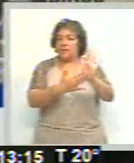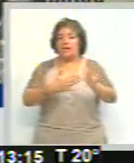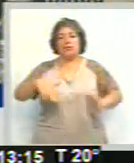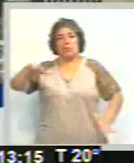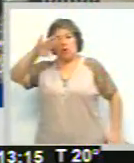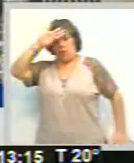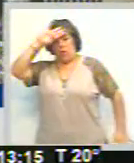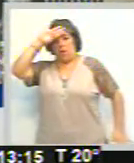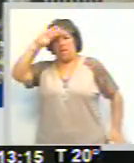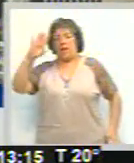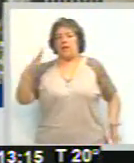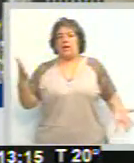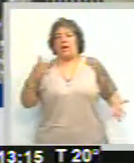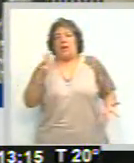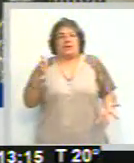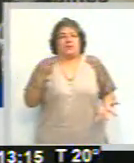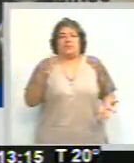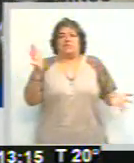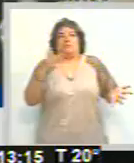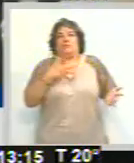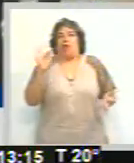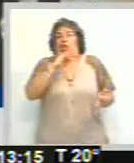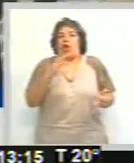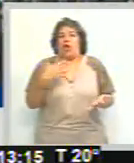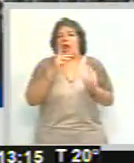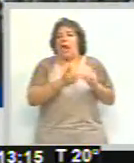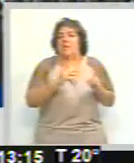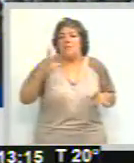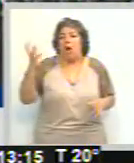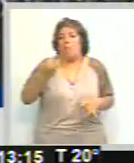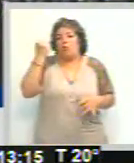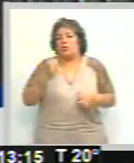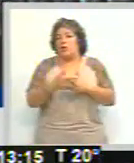algo que no sé, no te toca la puerta todos los días, así que la verdad que muy contento,